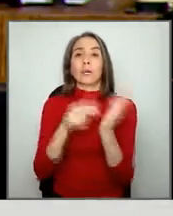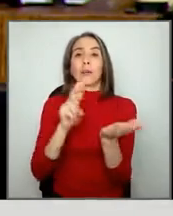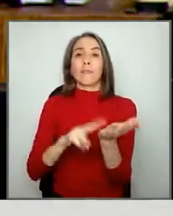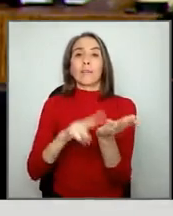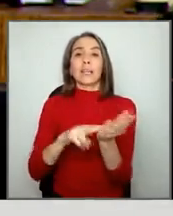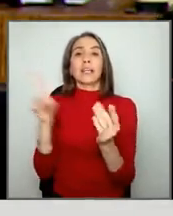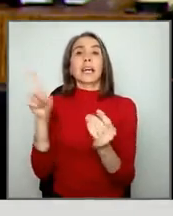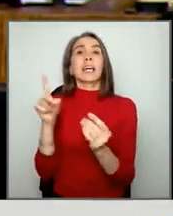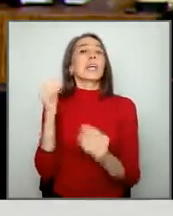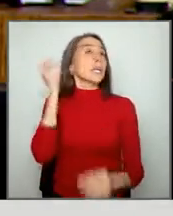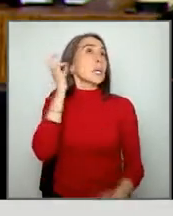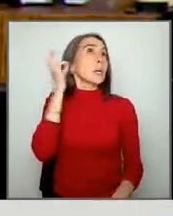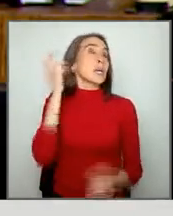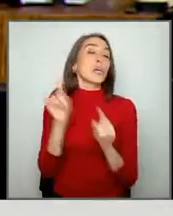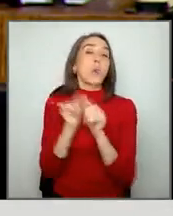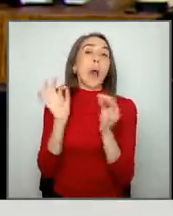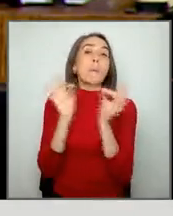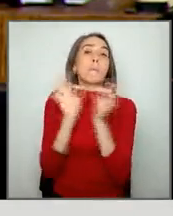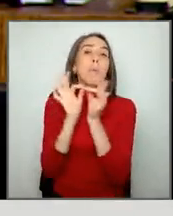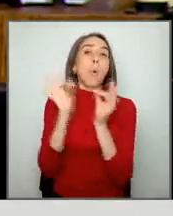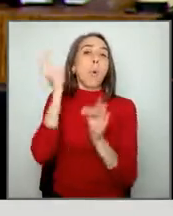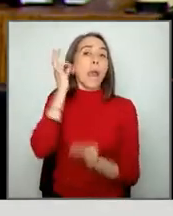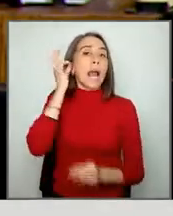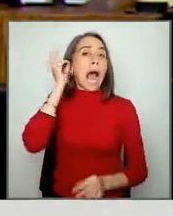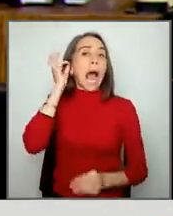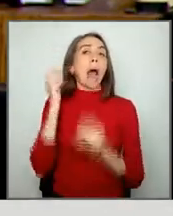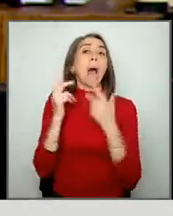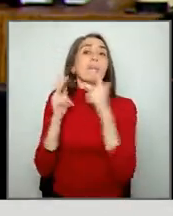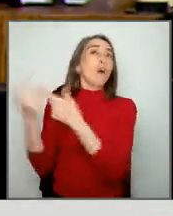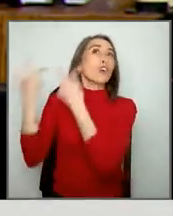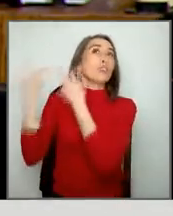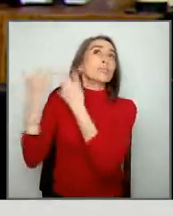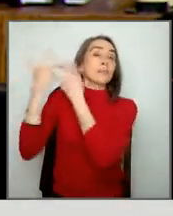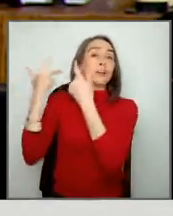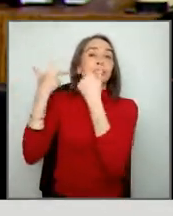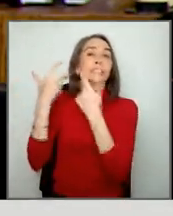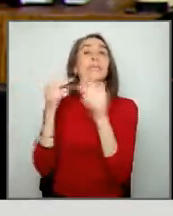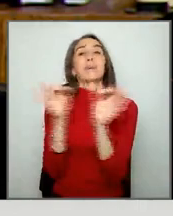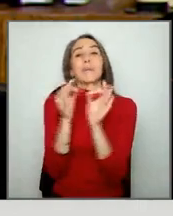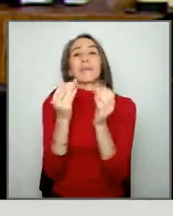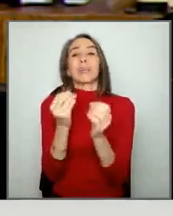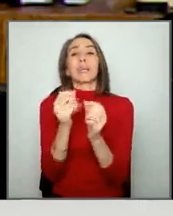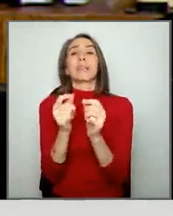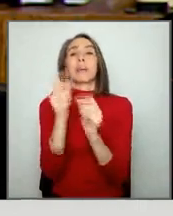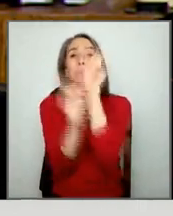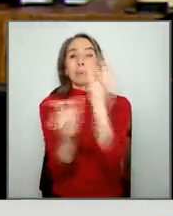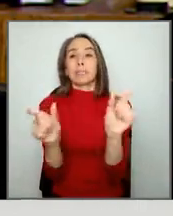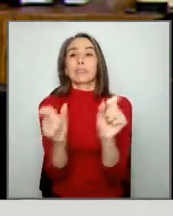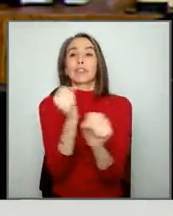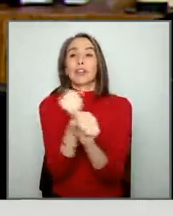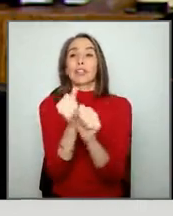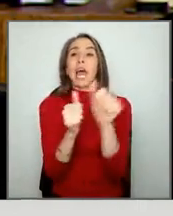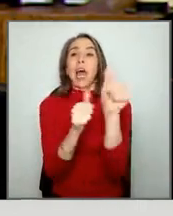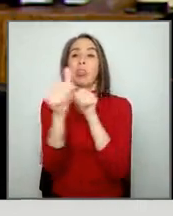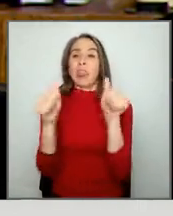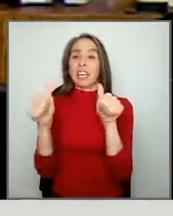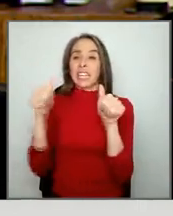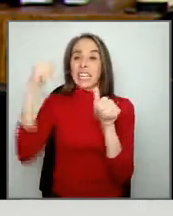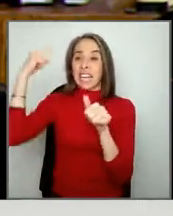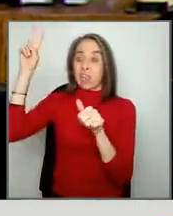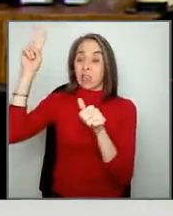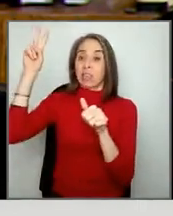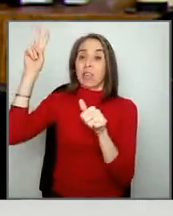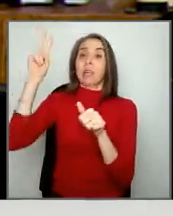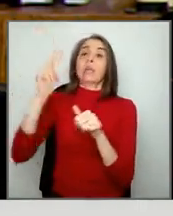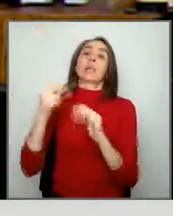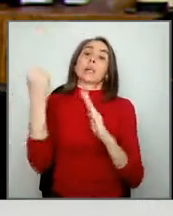oreja que En definitiva lo digo en el buen sentido de la palabra esto dirigente que están arriba han estado peleando desde un comienzo por mejorar